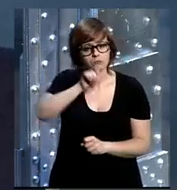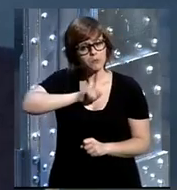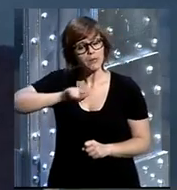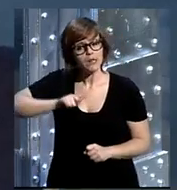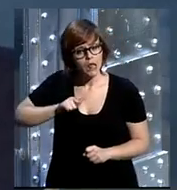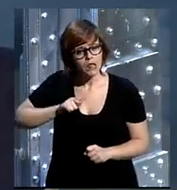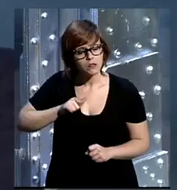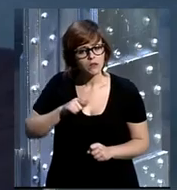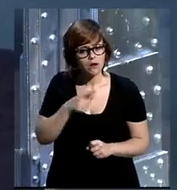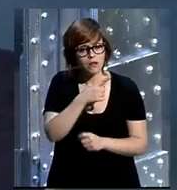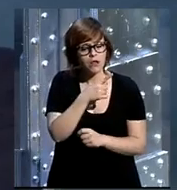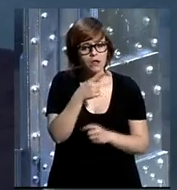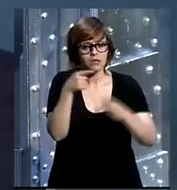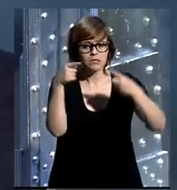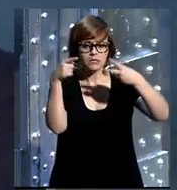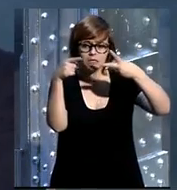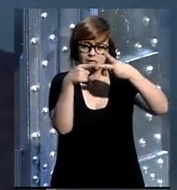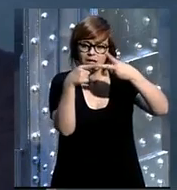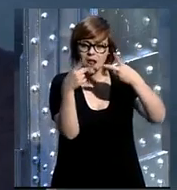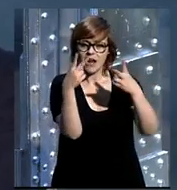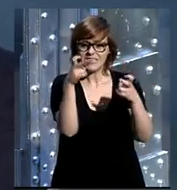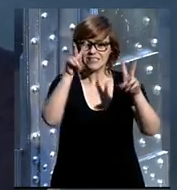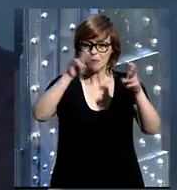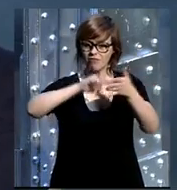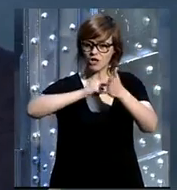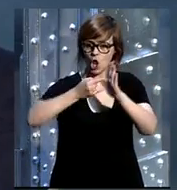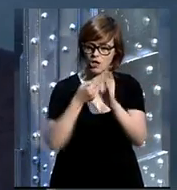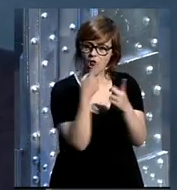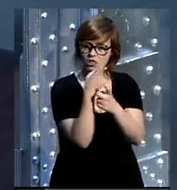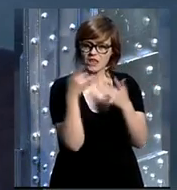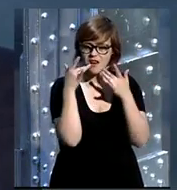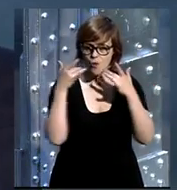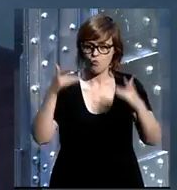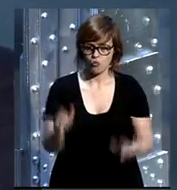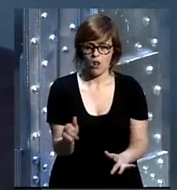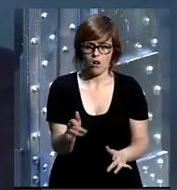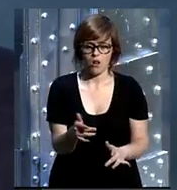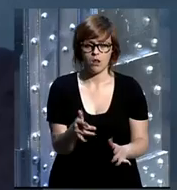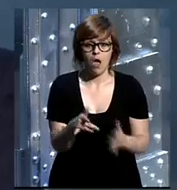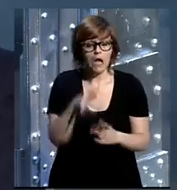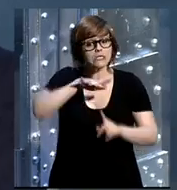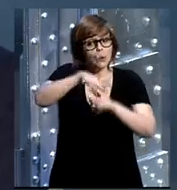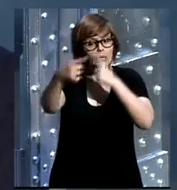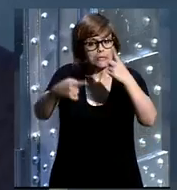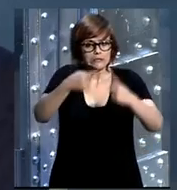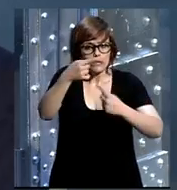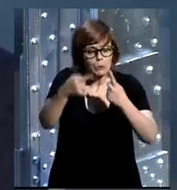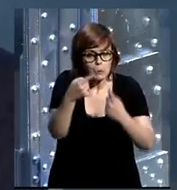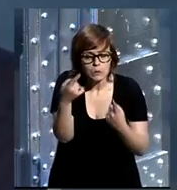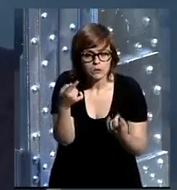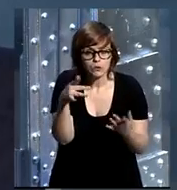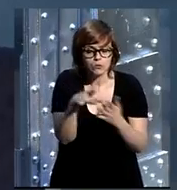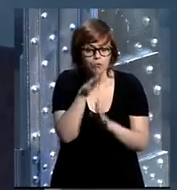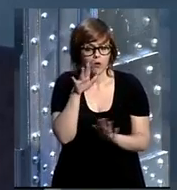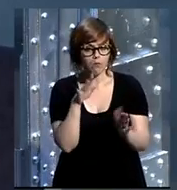que tecnológicamente sea neutral. Es decir, que no nos encontremos con situaciones con las que nos encontramos